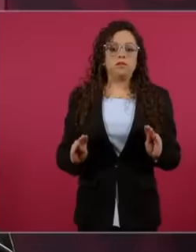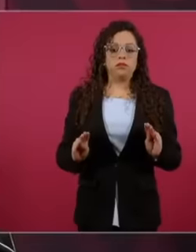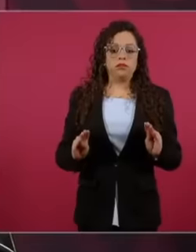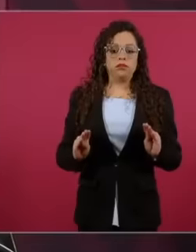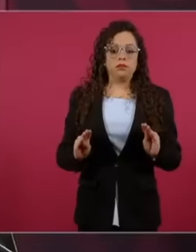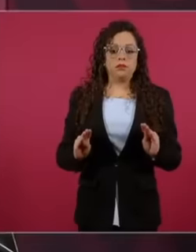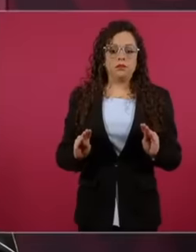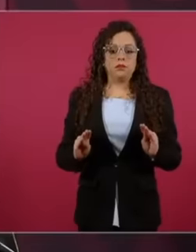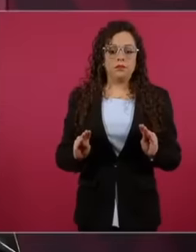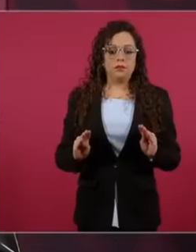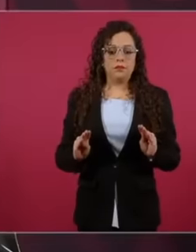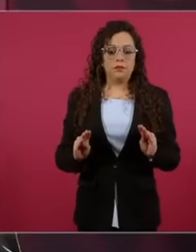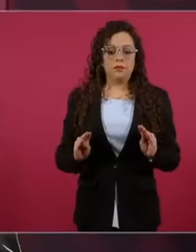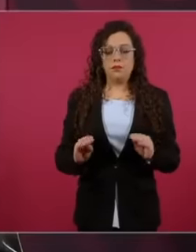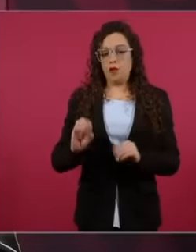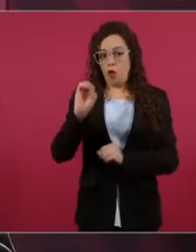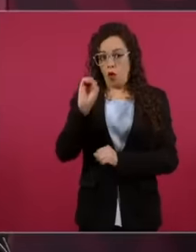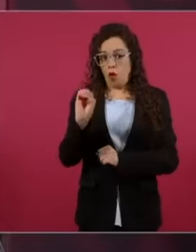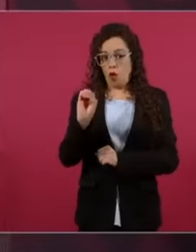Hablando